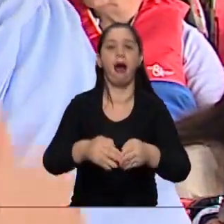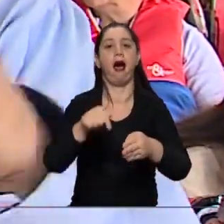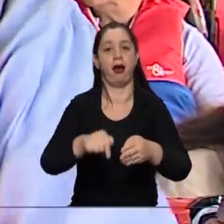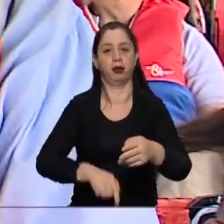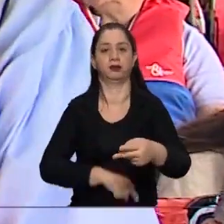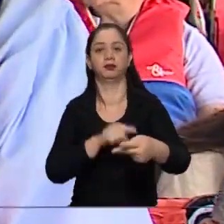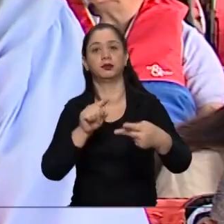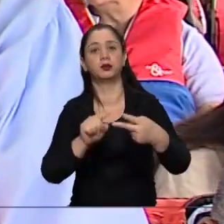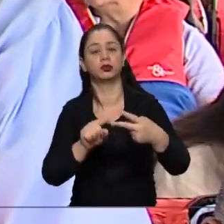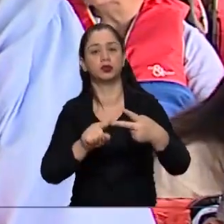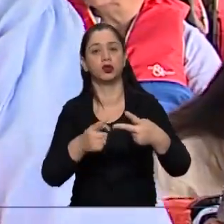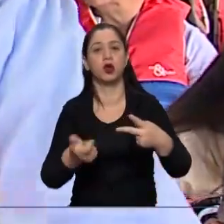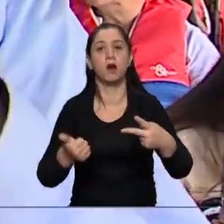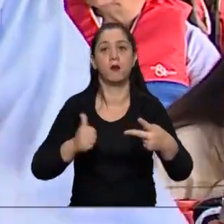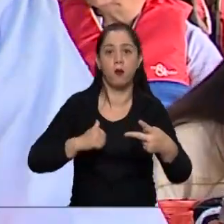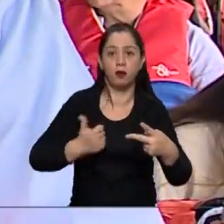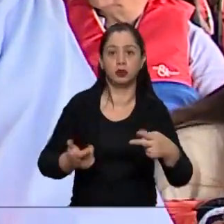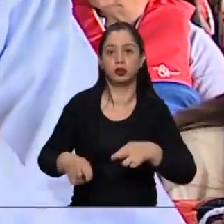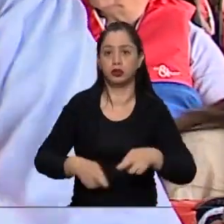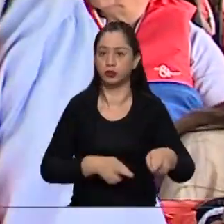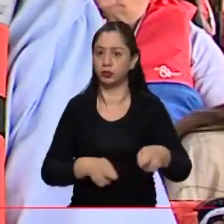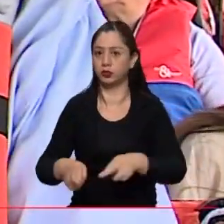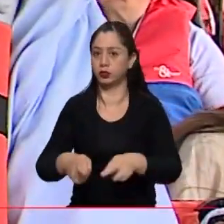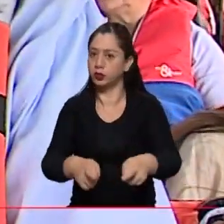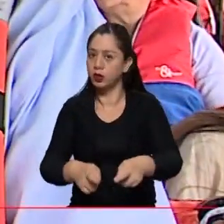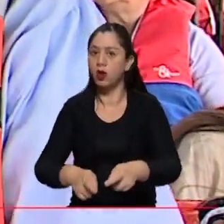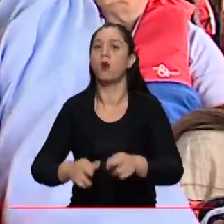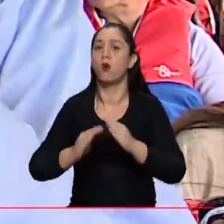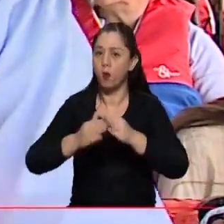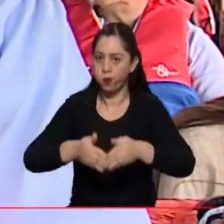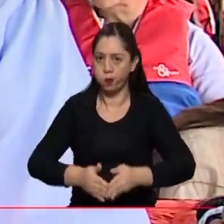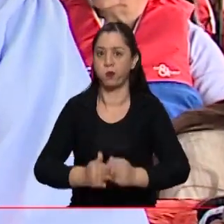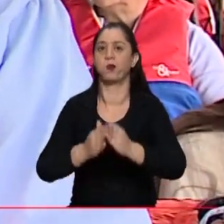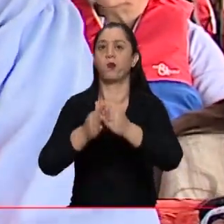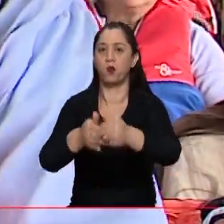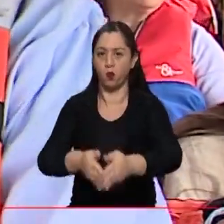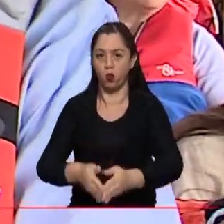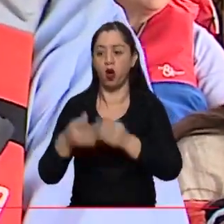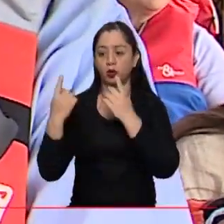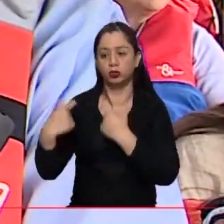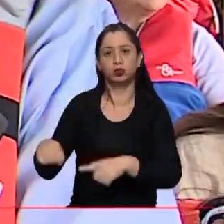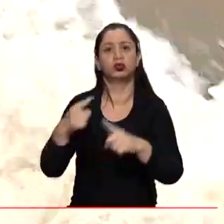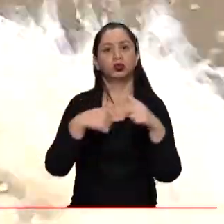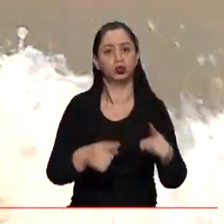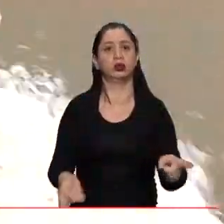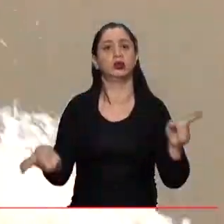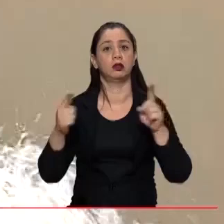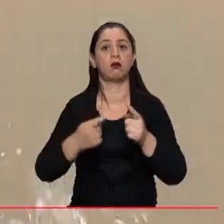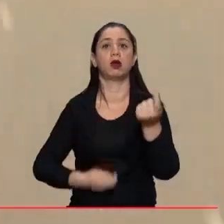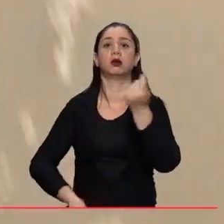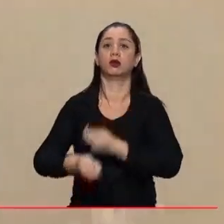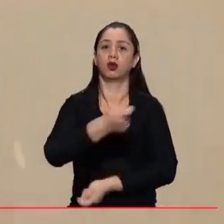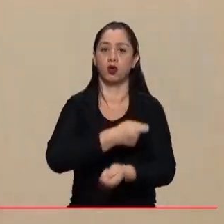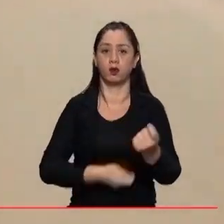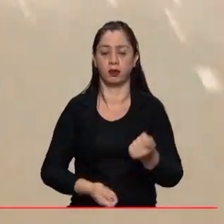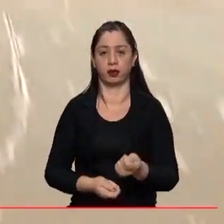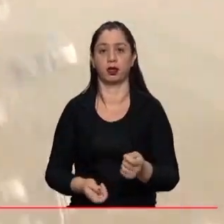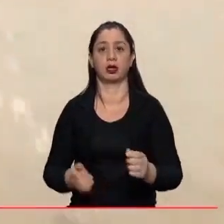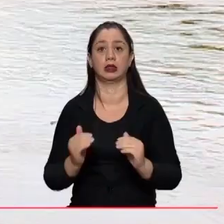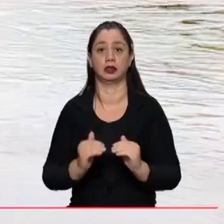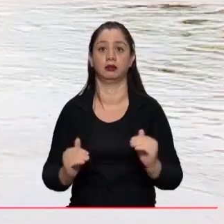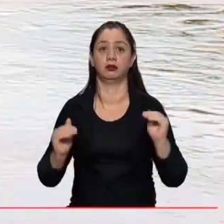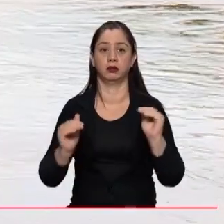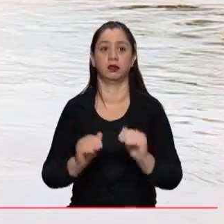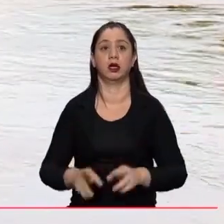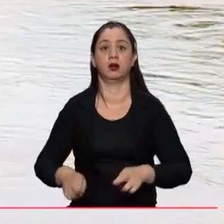2, aprovechemos nuestro río. Nuestro río es navegable, no solo para turismo, sino también para el comercio. Debido al alto nivel